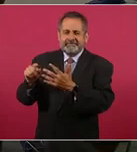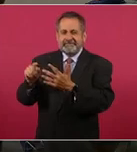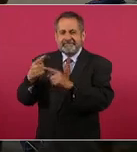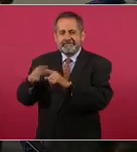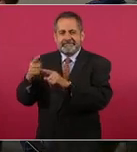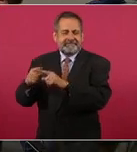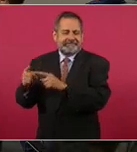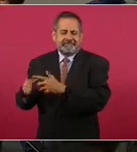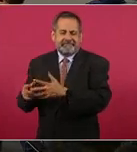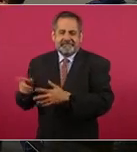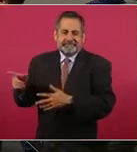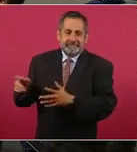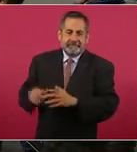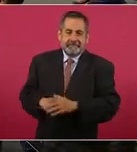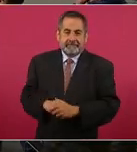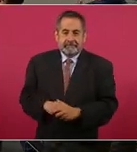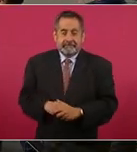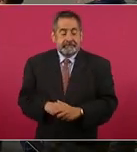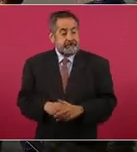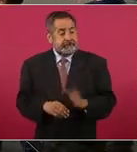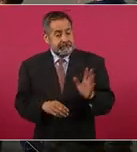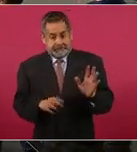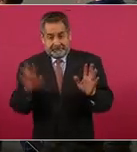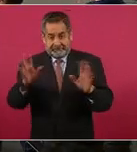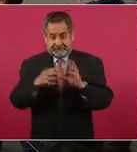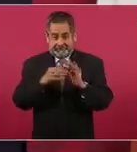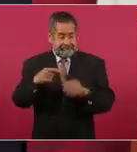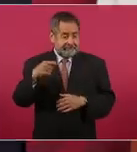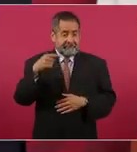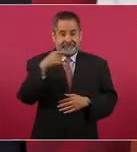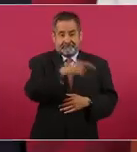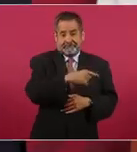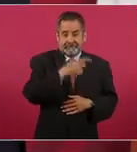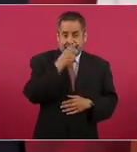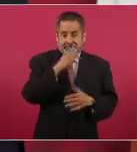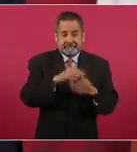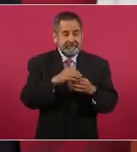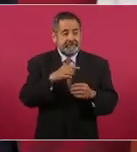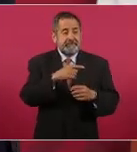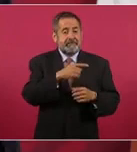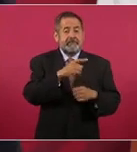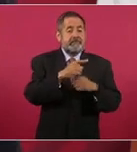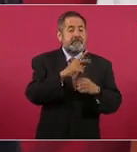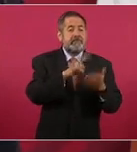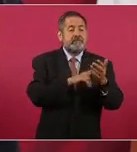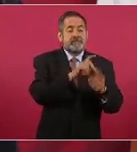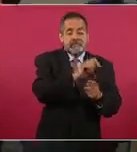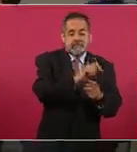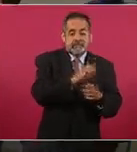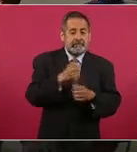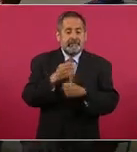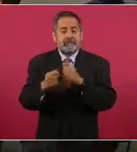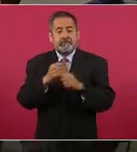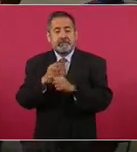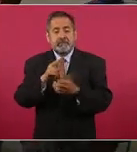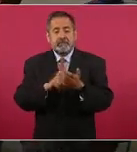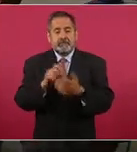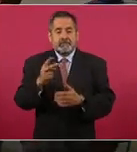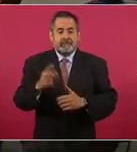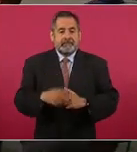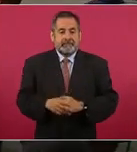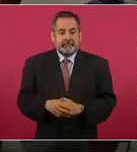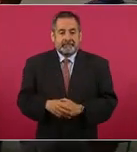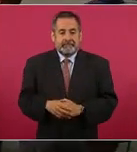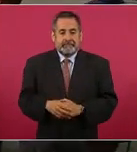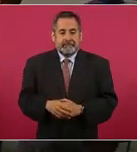Es que uno es en el 20 y este es en el 22. El gobierno de López